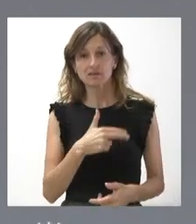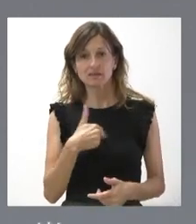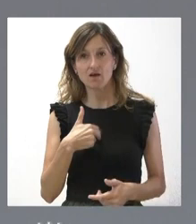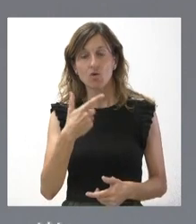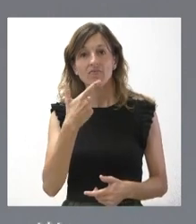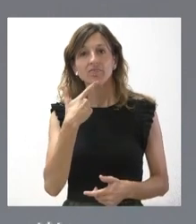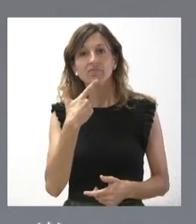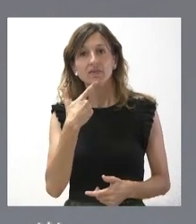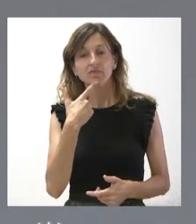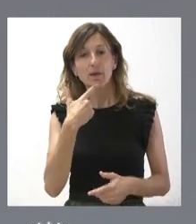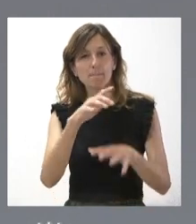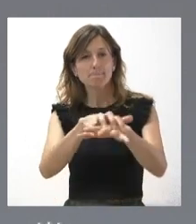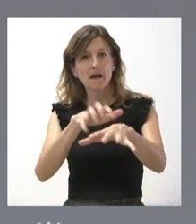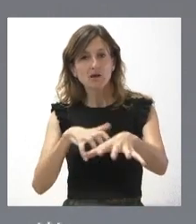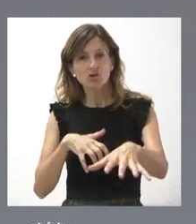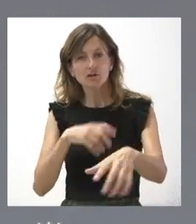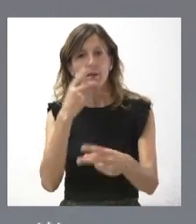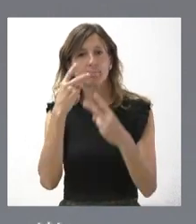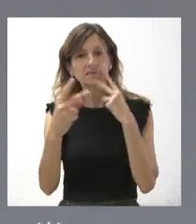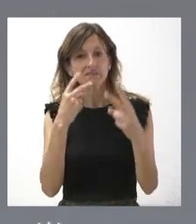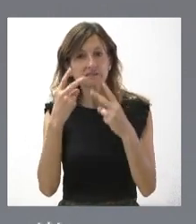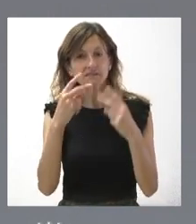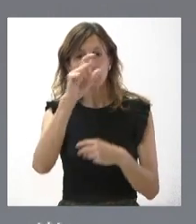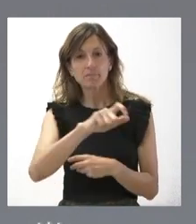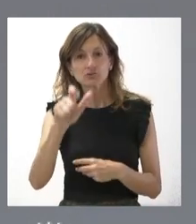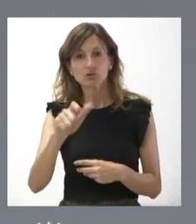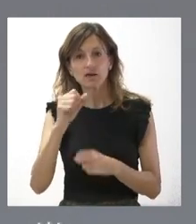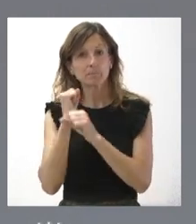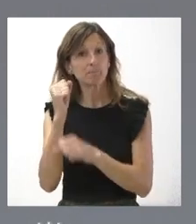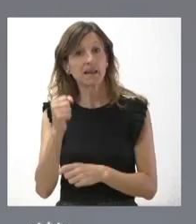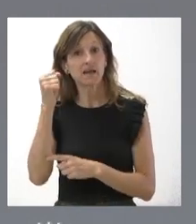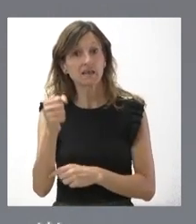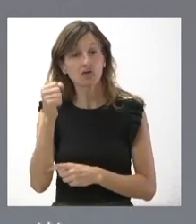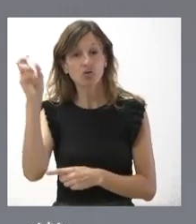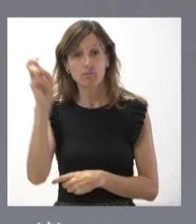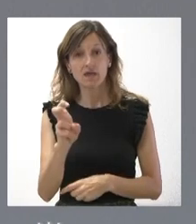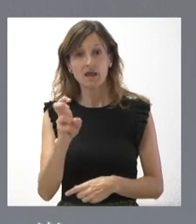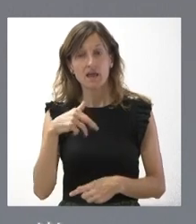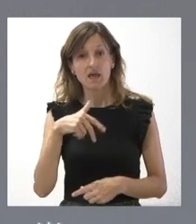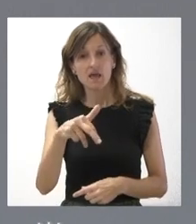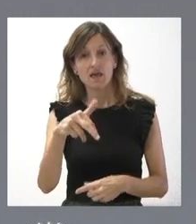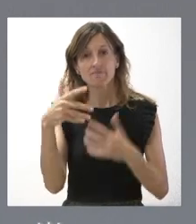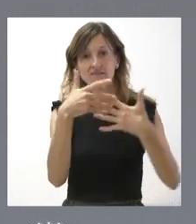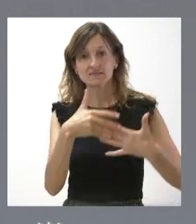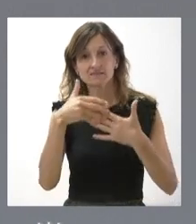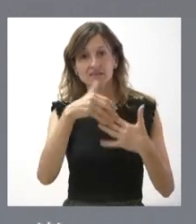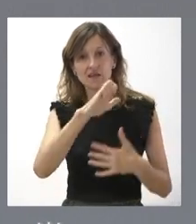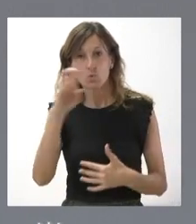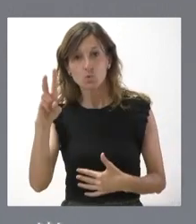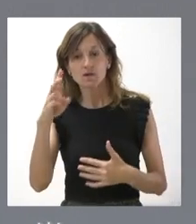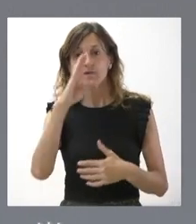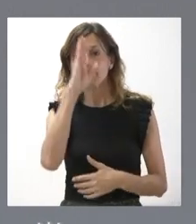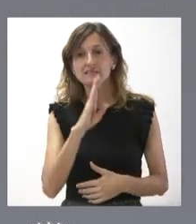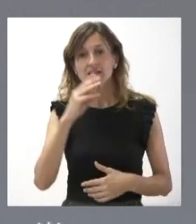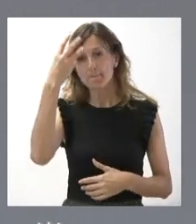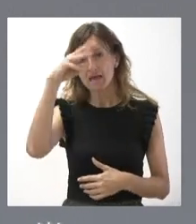que son mayoría los visitantes, los peregrinos que hacen el camino de Estados Unidos y de Brasil y de México.